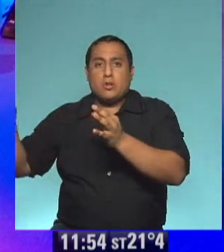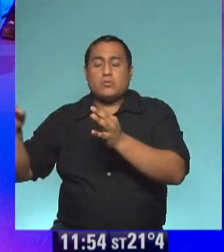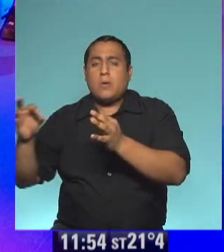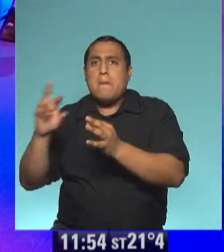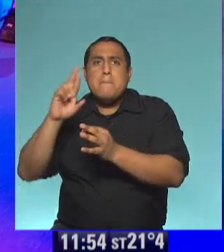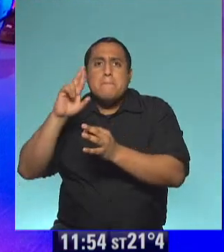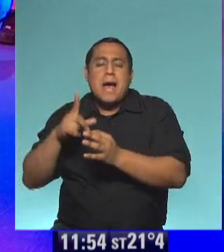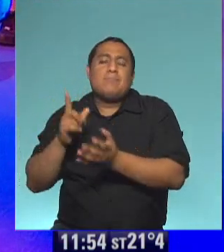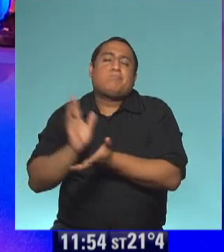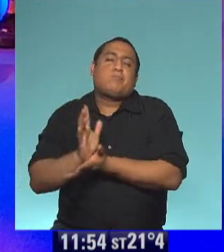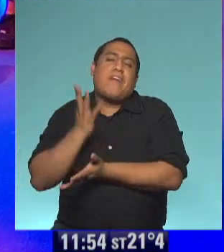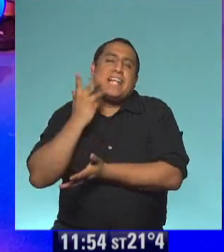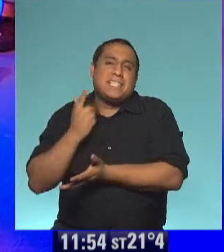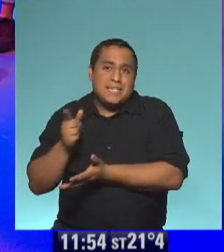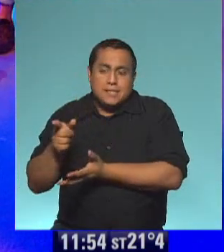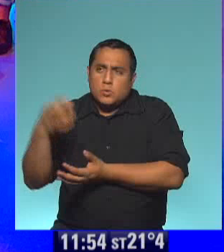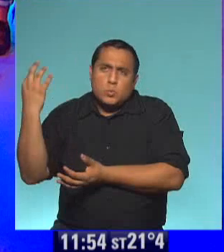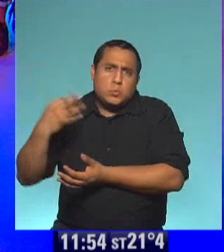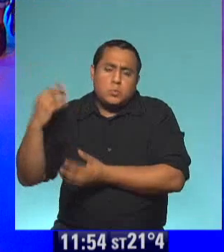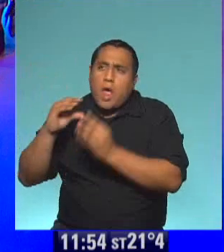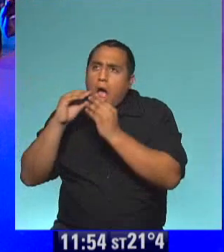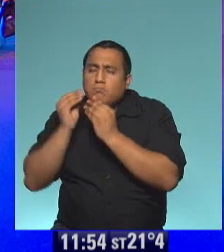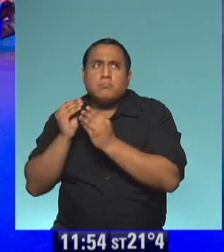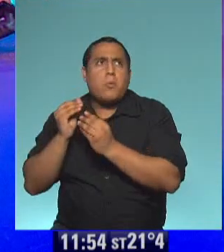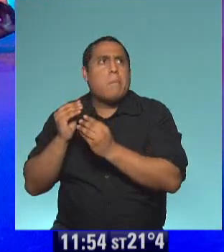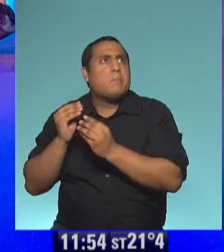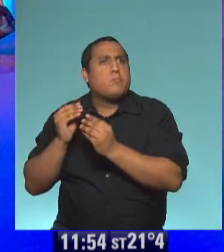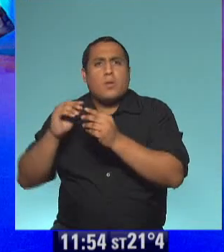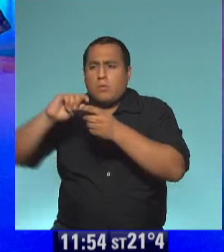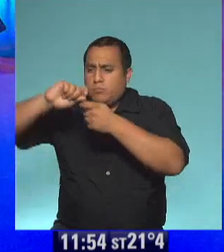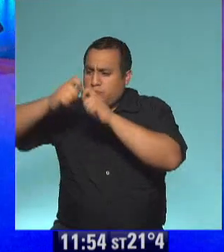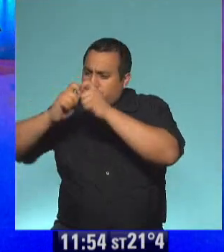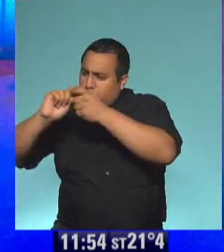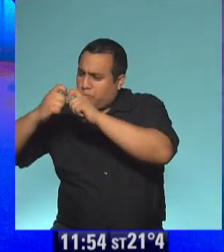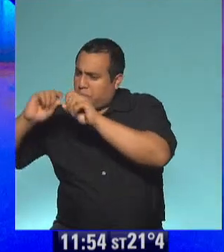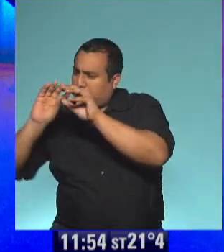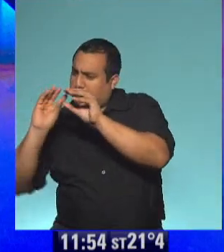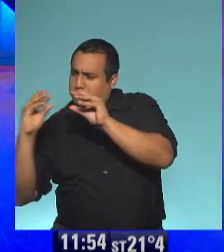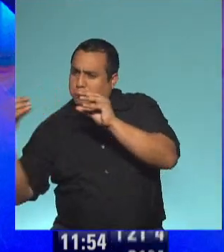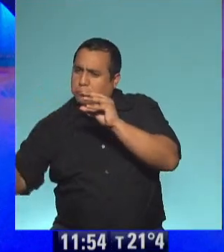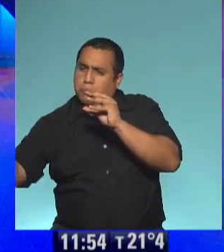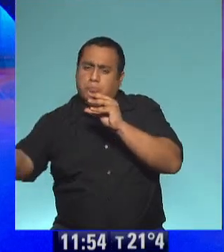pan francés, pero además calada, enrulada, festoneada y pez